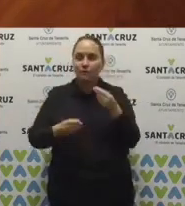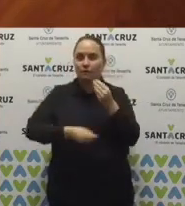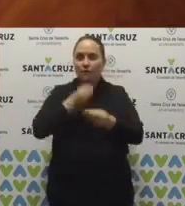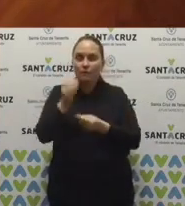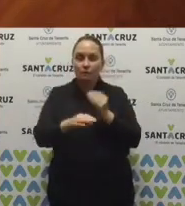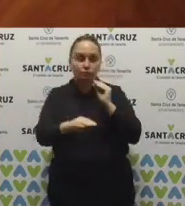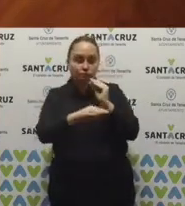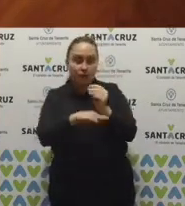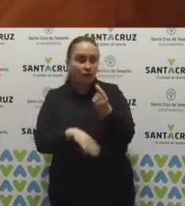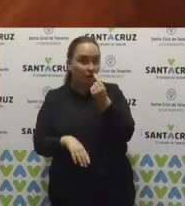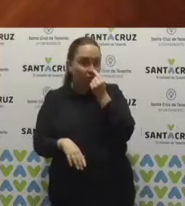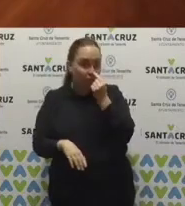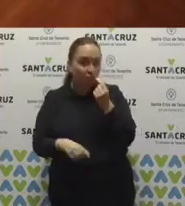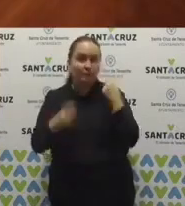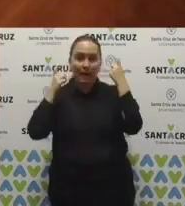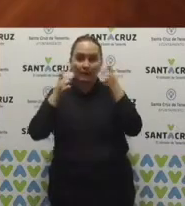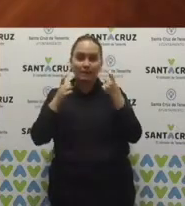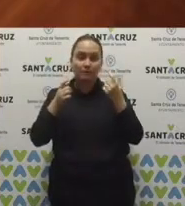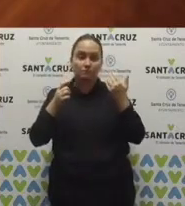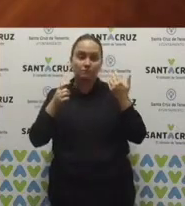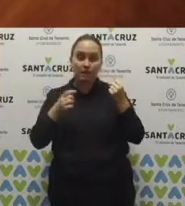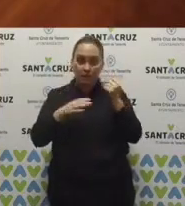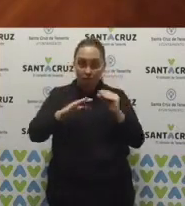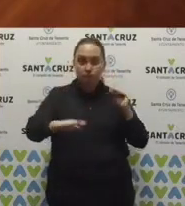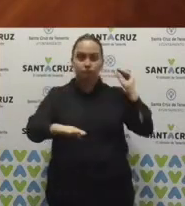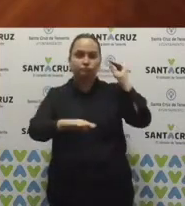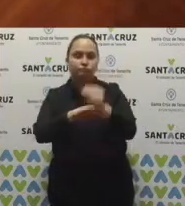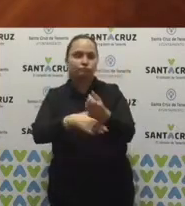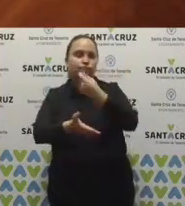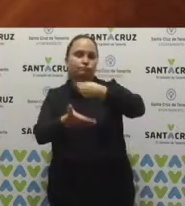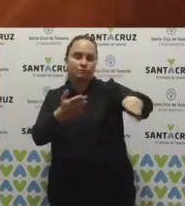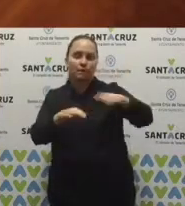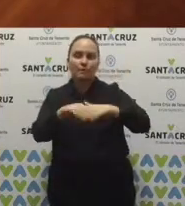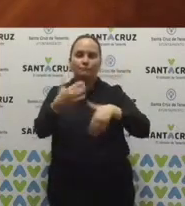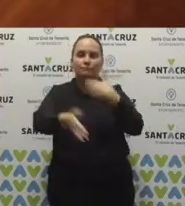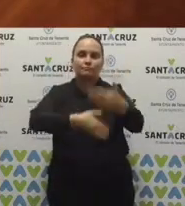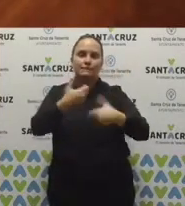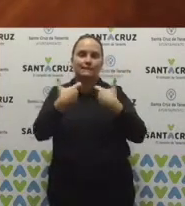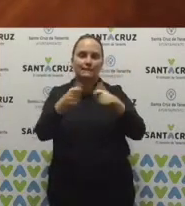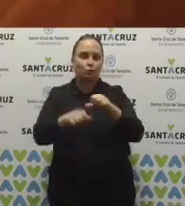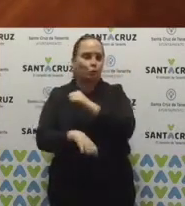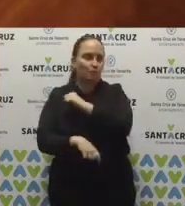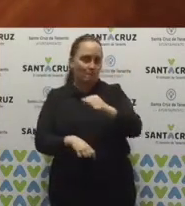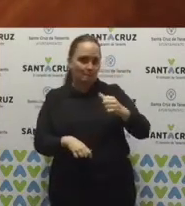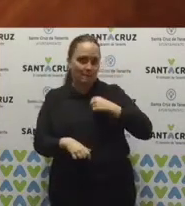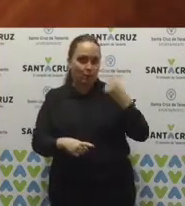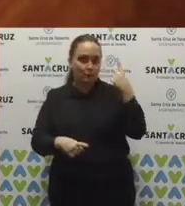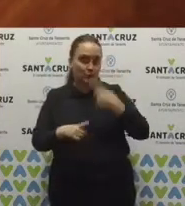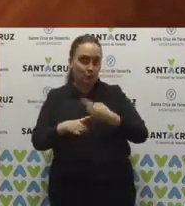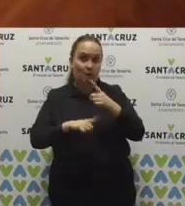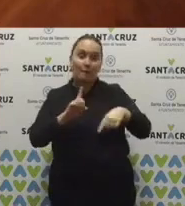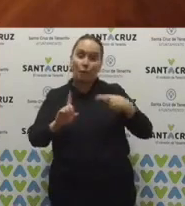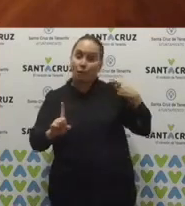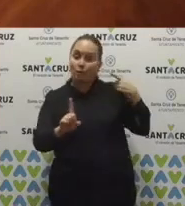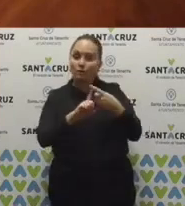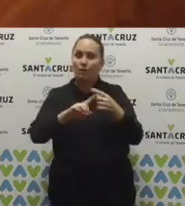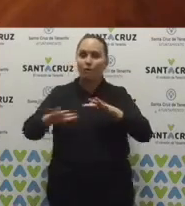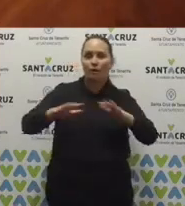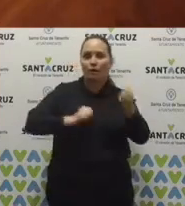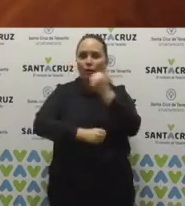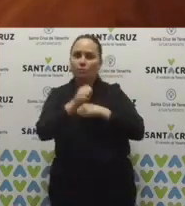para cuanto antes poner la liquidez del ayuntamiento a disposición del sector privado en santa cruz y que haya movimiento la economía